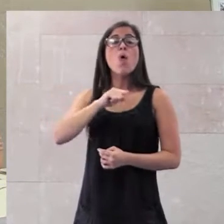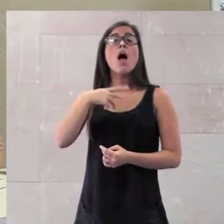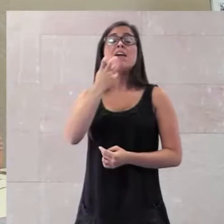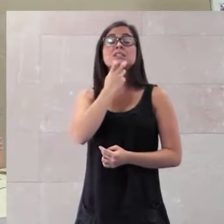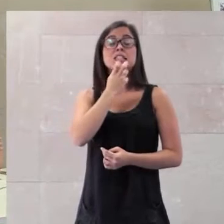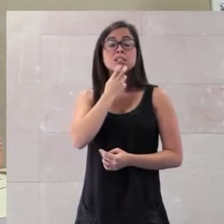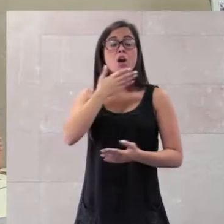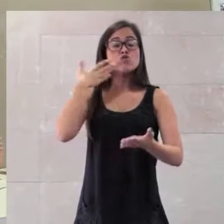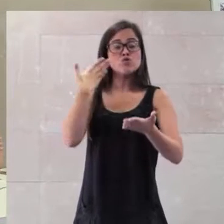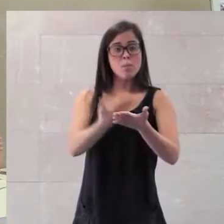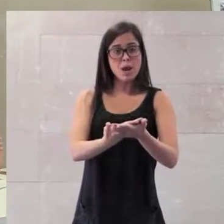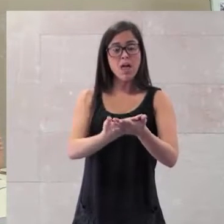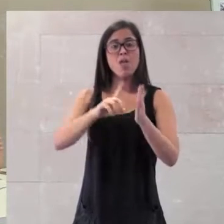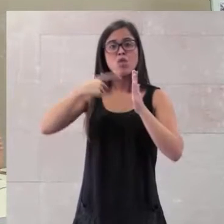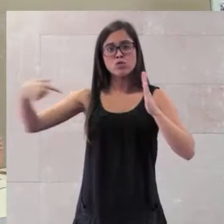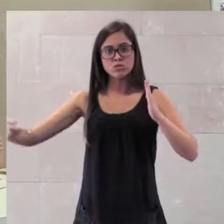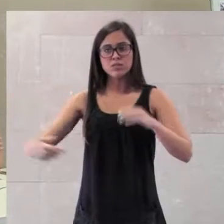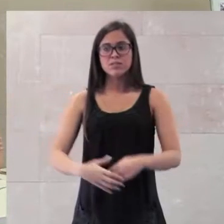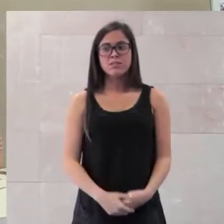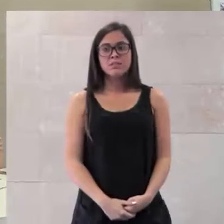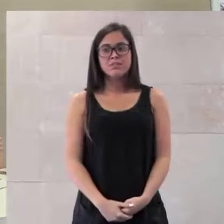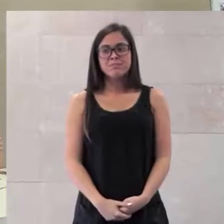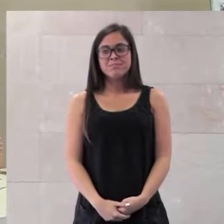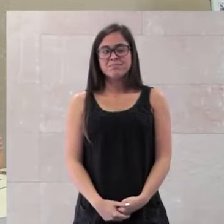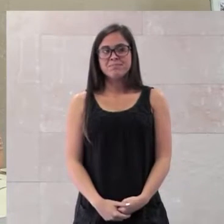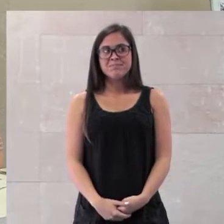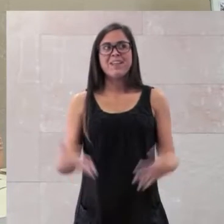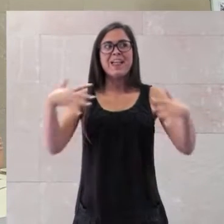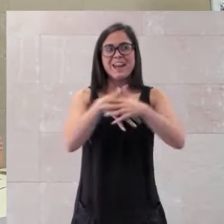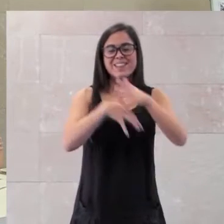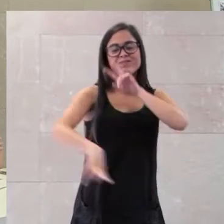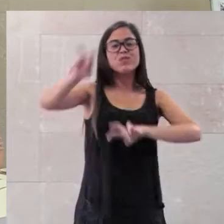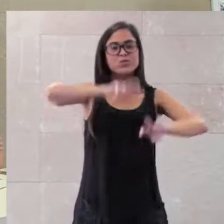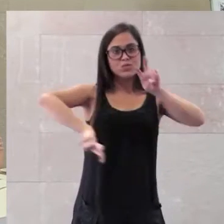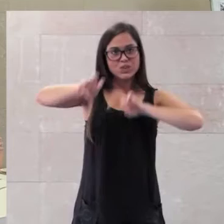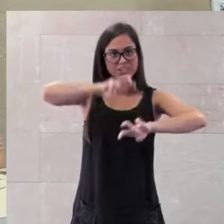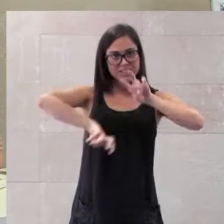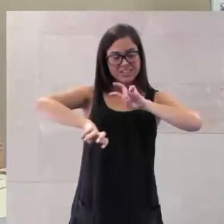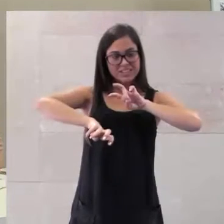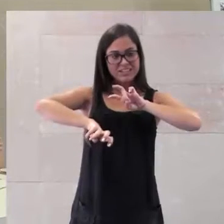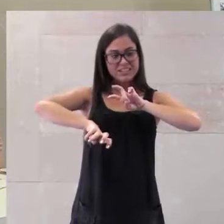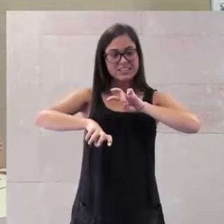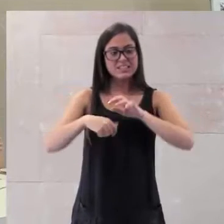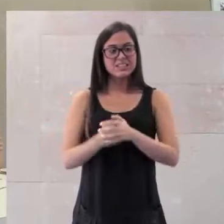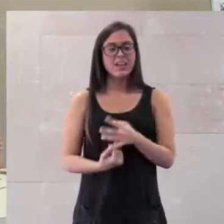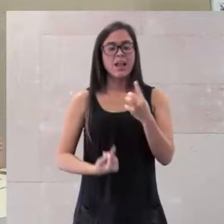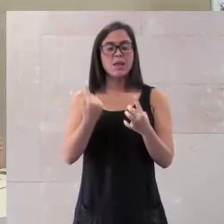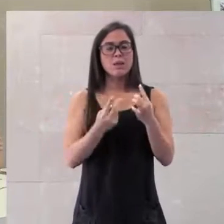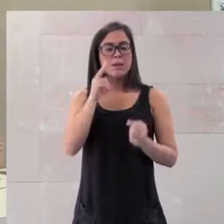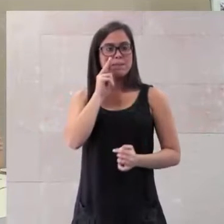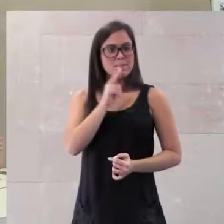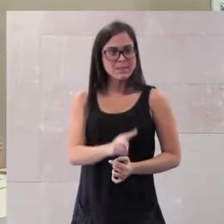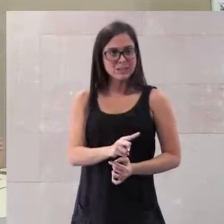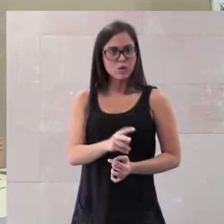Sestao, Sopela y Donostia. Buscando en las redes, he visto que en algún momento ha habido en